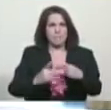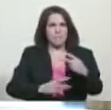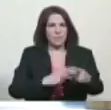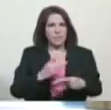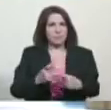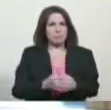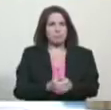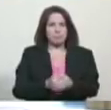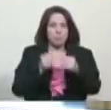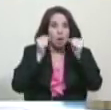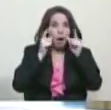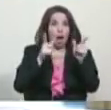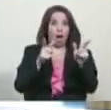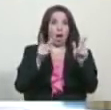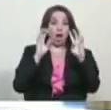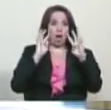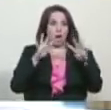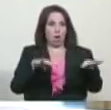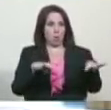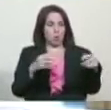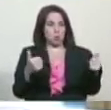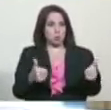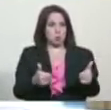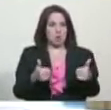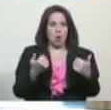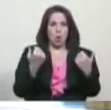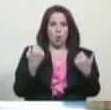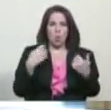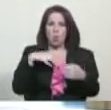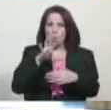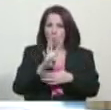muy impresionante, con 4 núcleos